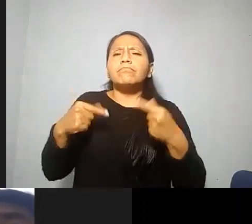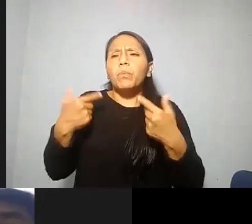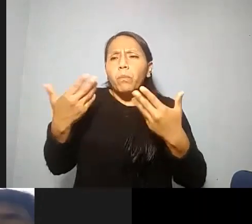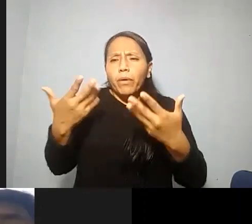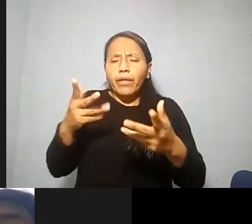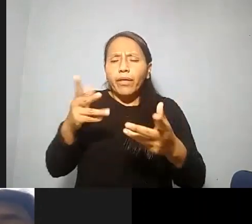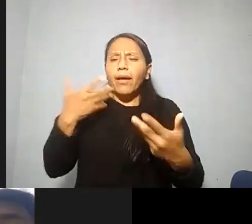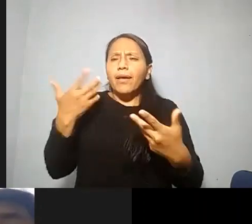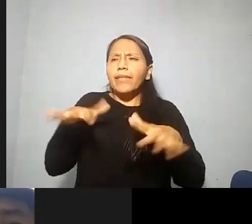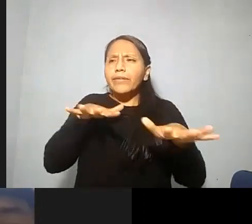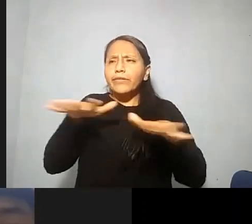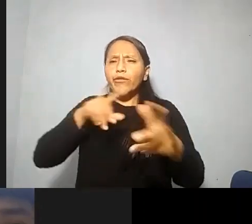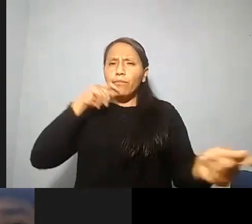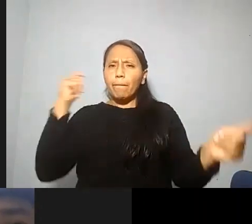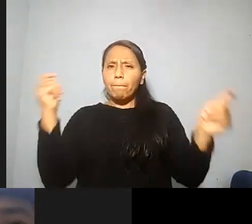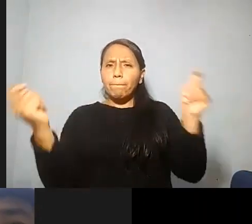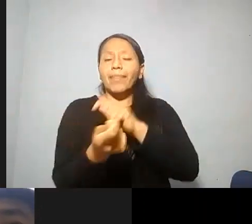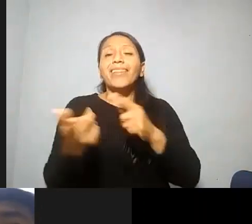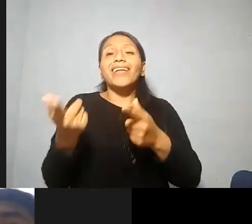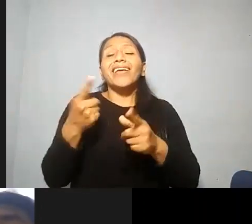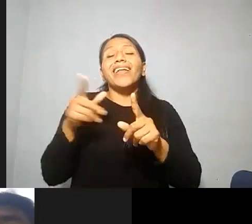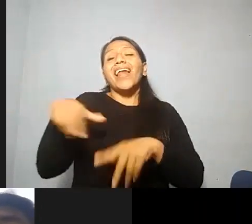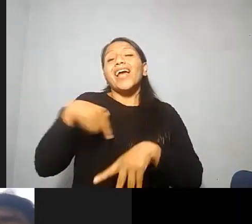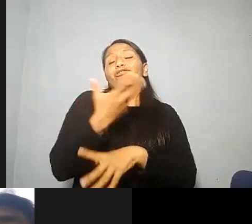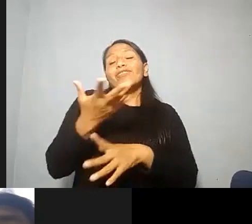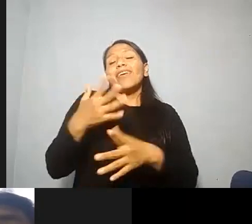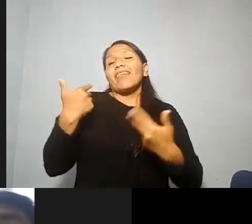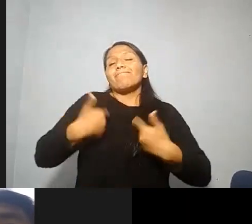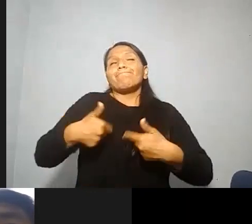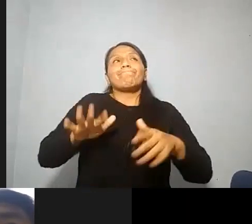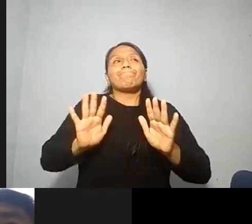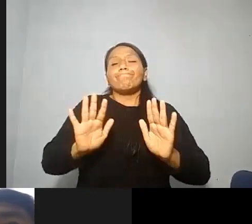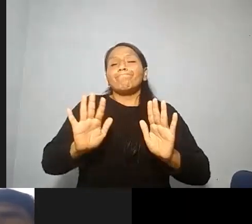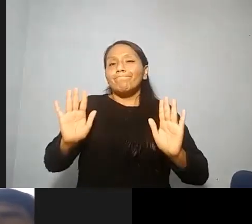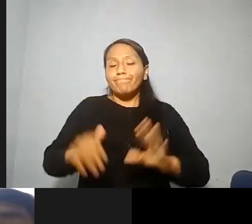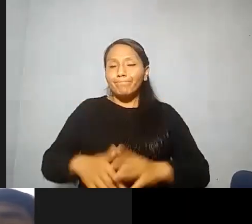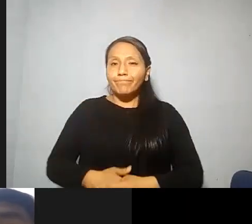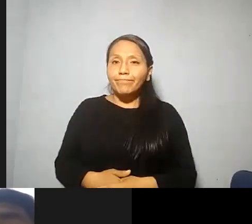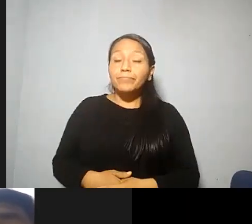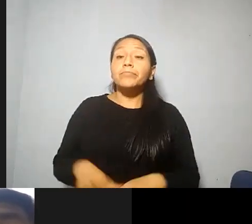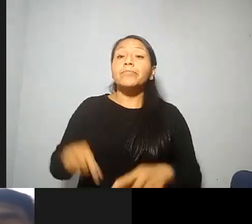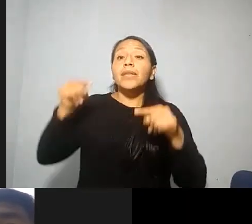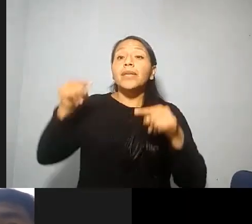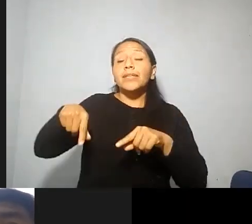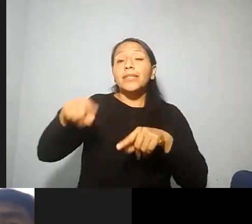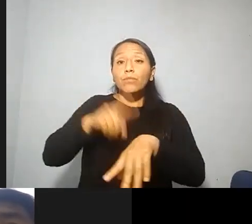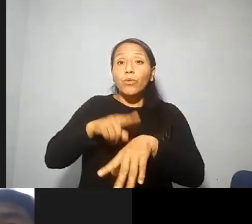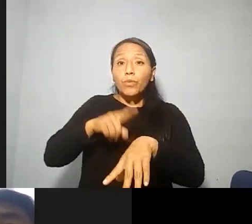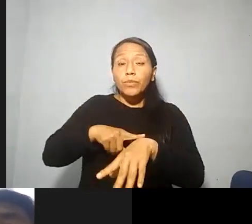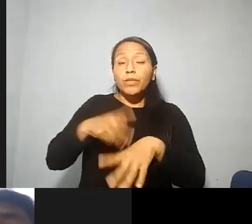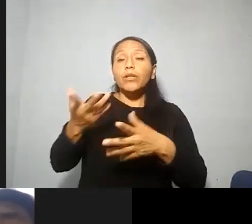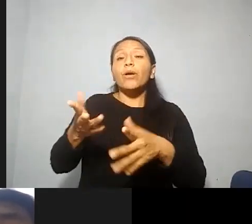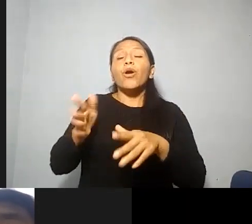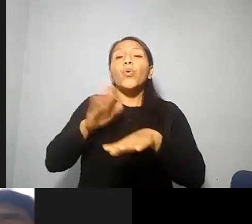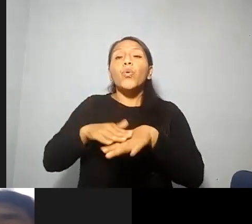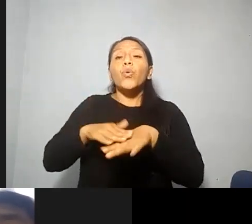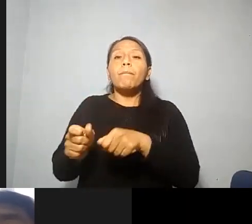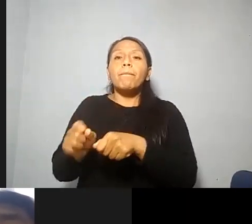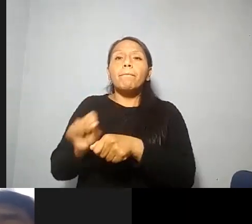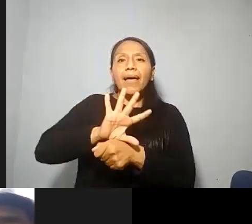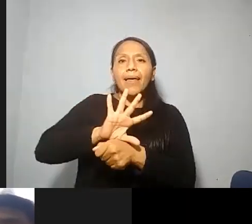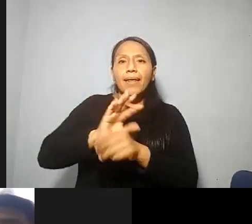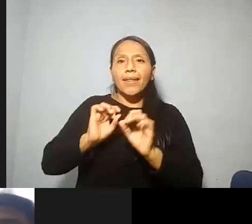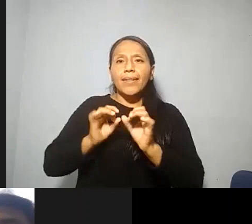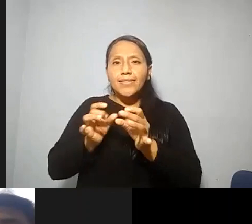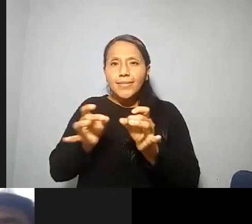revertirse todo esto que está naturalizado en la sociedad. En estos momentos, por el tema de la pandemia, digo